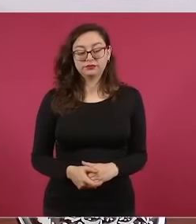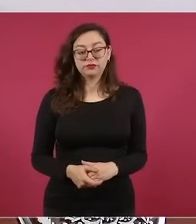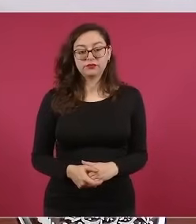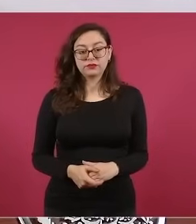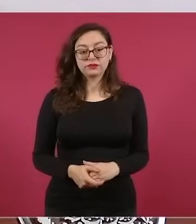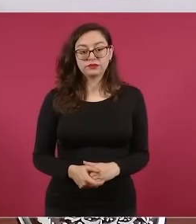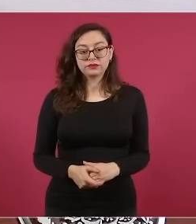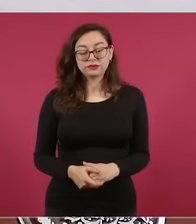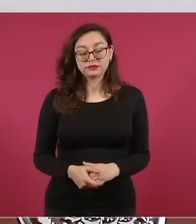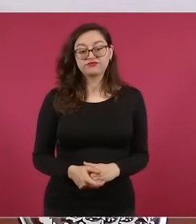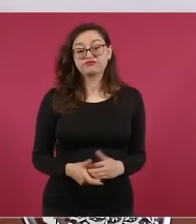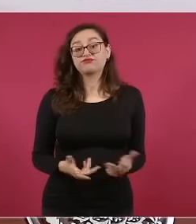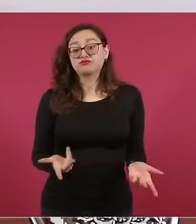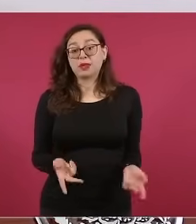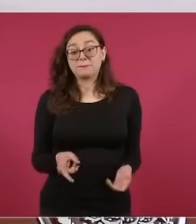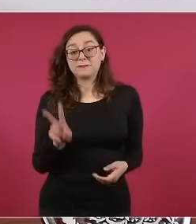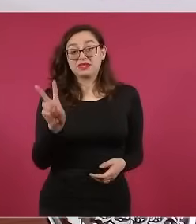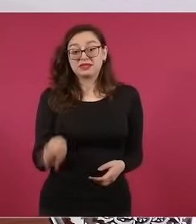no querían